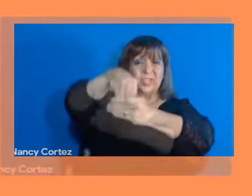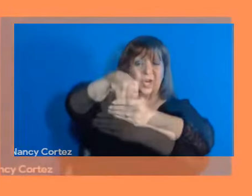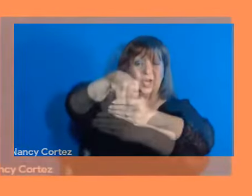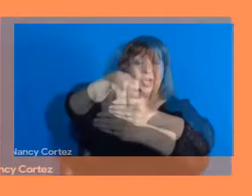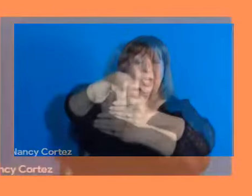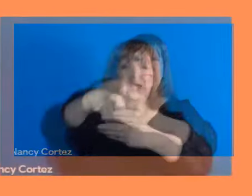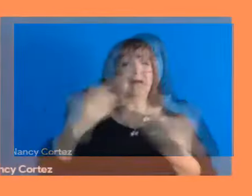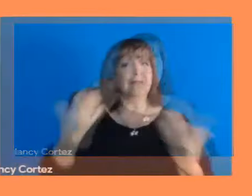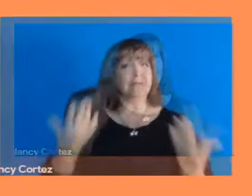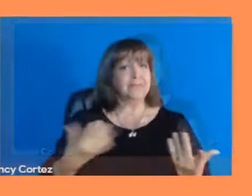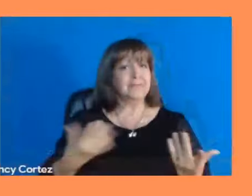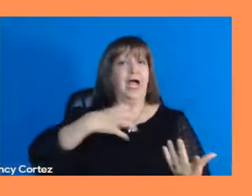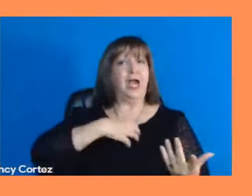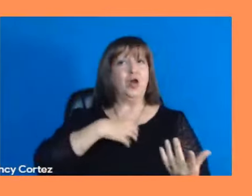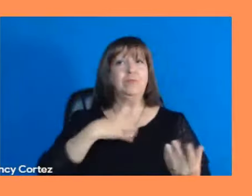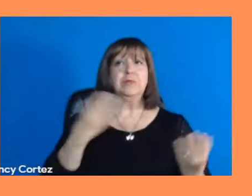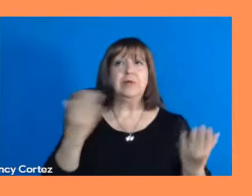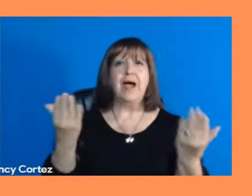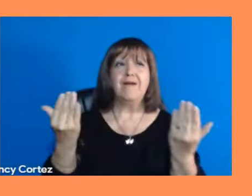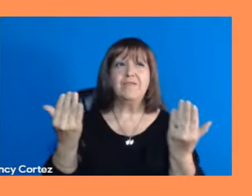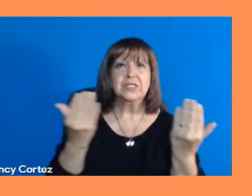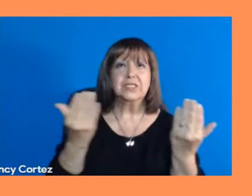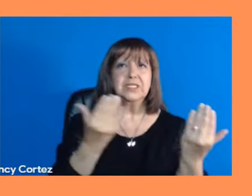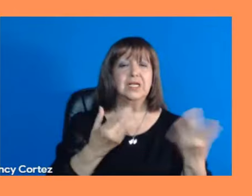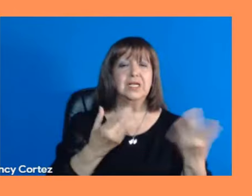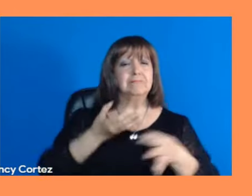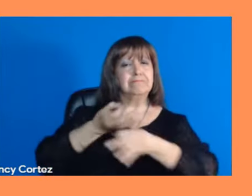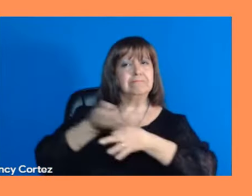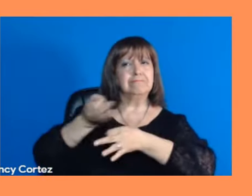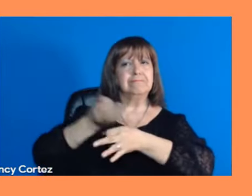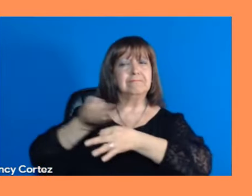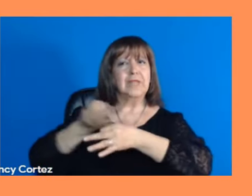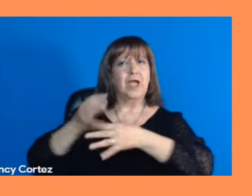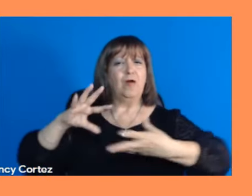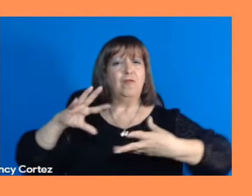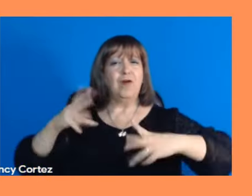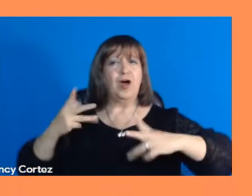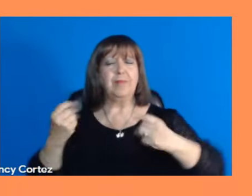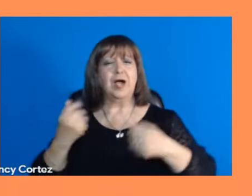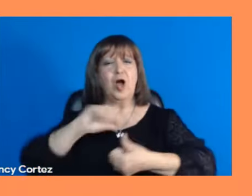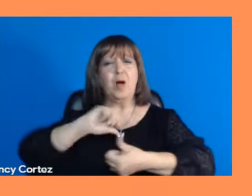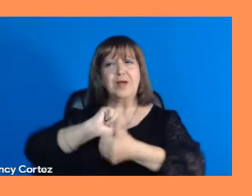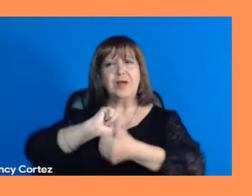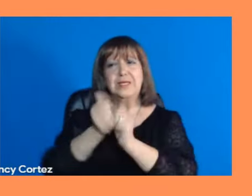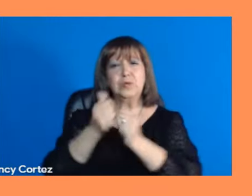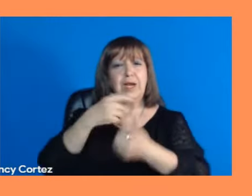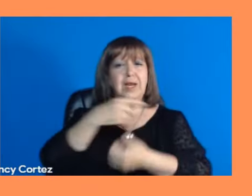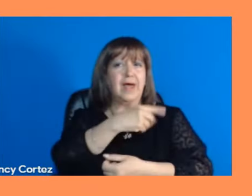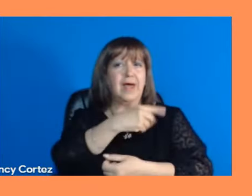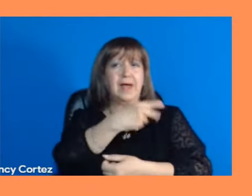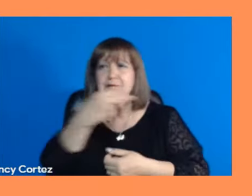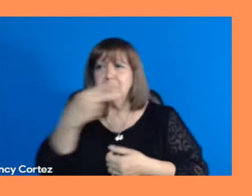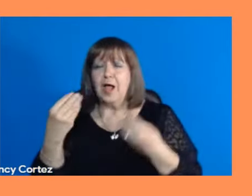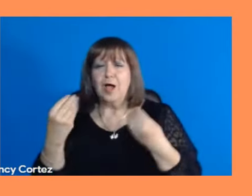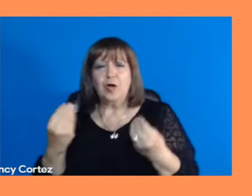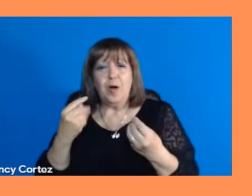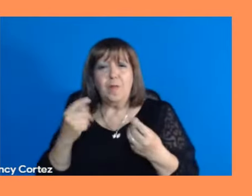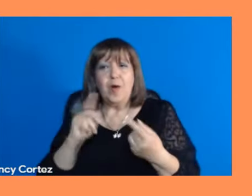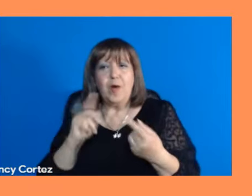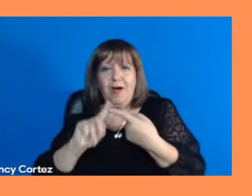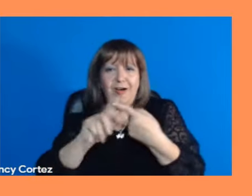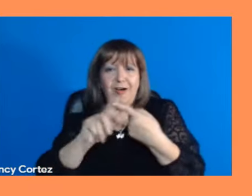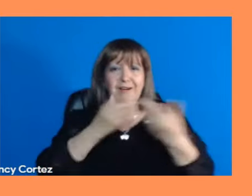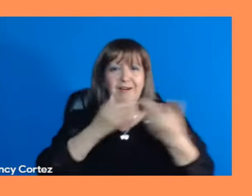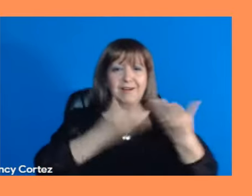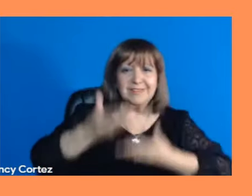diversas formas de vivir la sexualidad y de relacionarnos. Para ello, la ESI promueve el diálogo, habilita